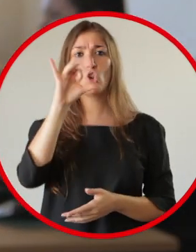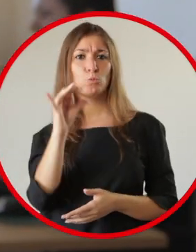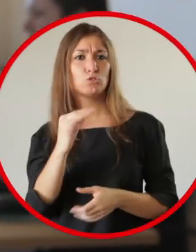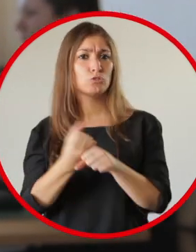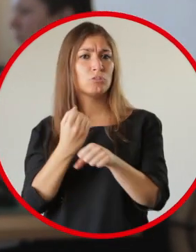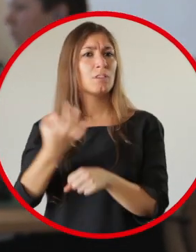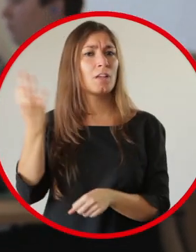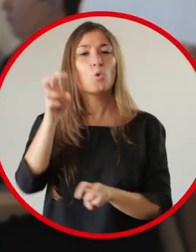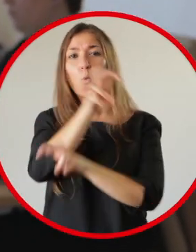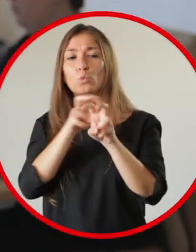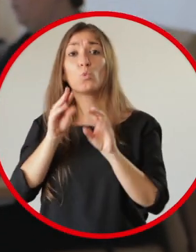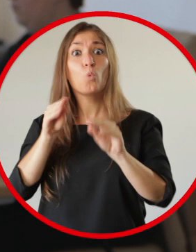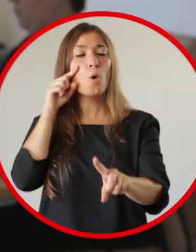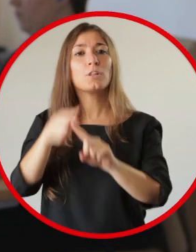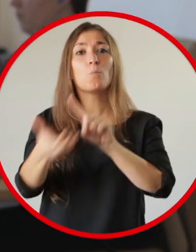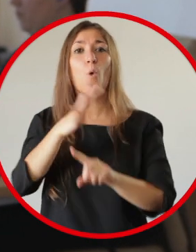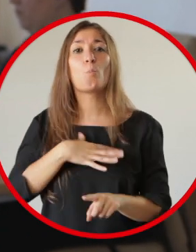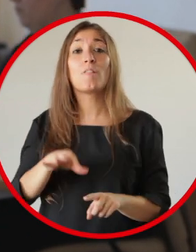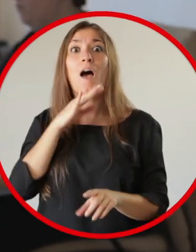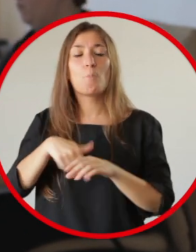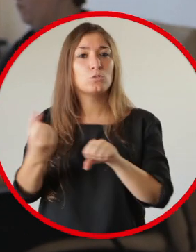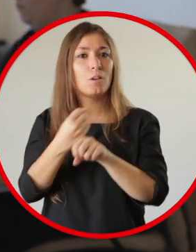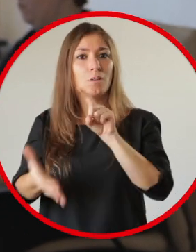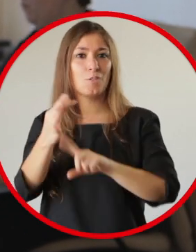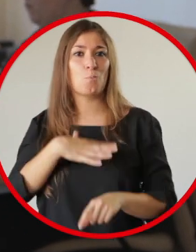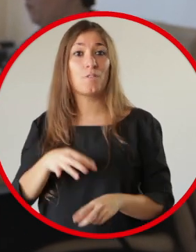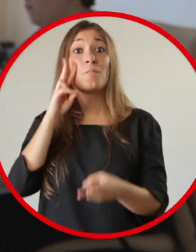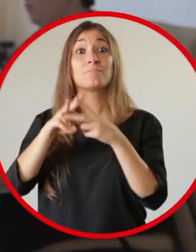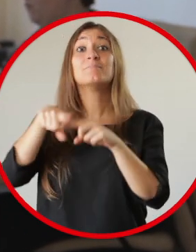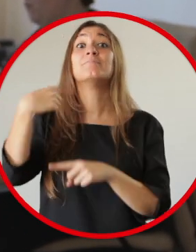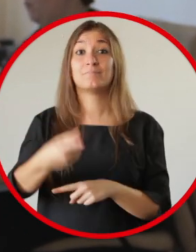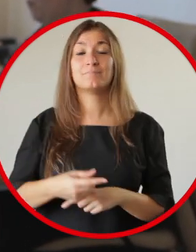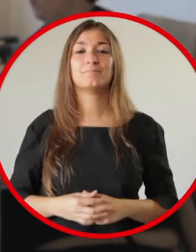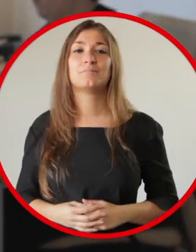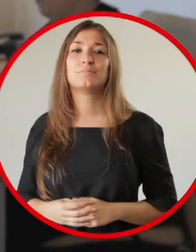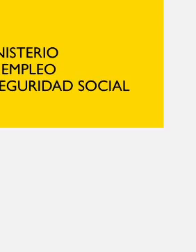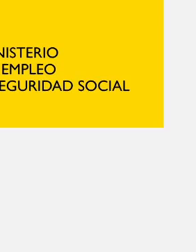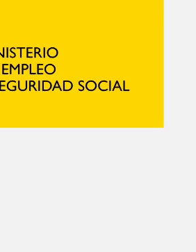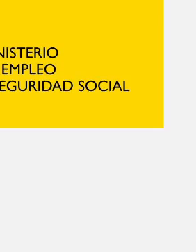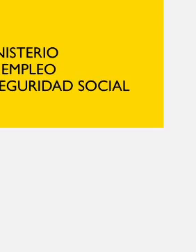utilizarlo para encontrar tu objetivo, encontrar ese puesto de trabajo. Nos vemos en el siguiente capítulo.